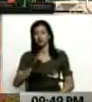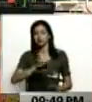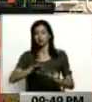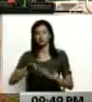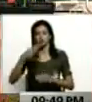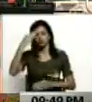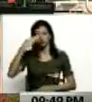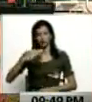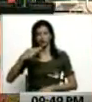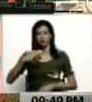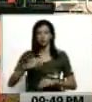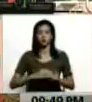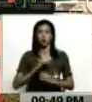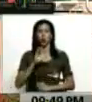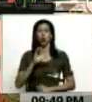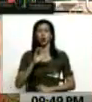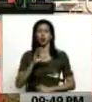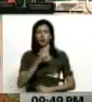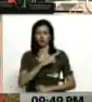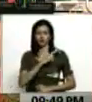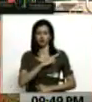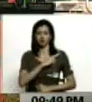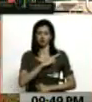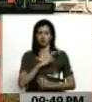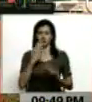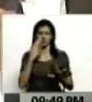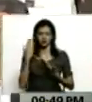nacional Coronel jes Manuel